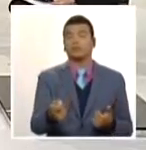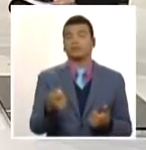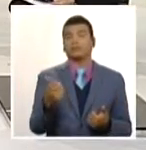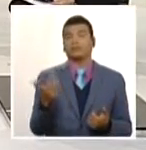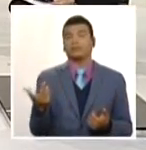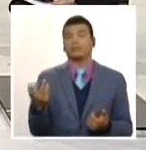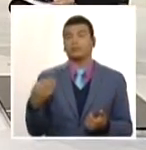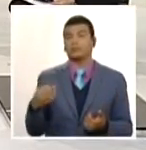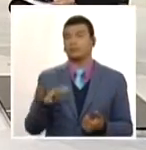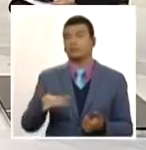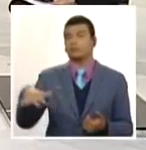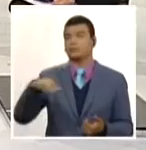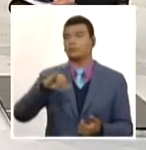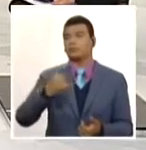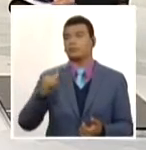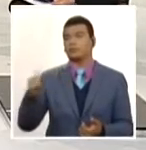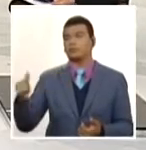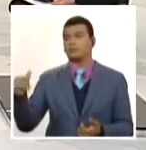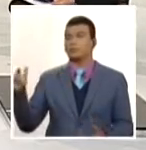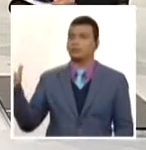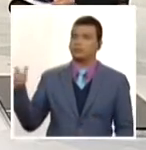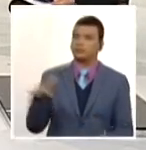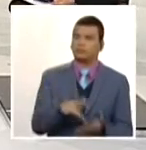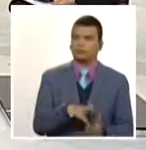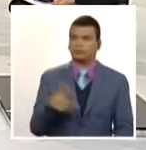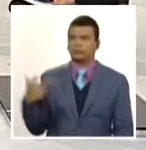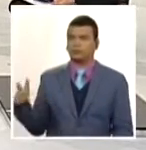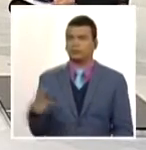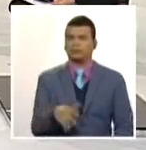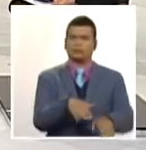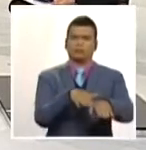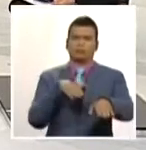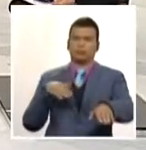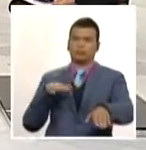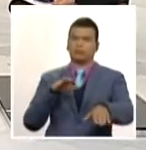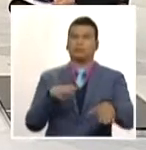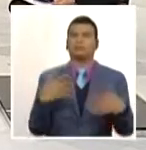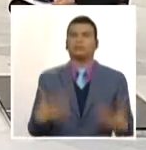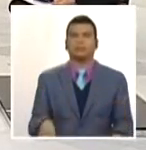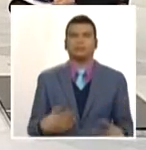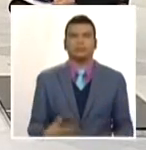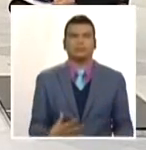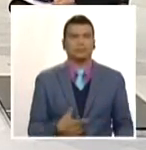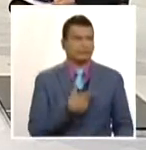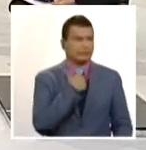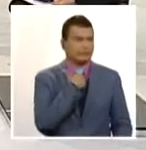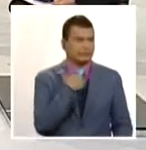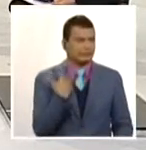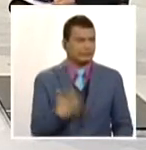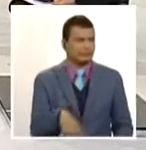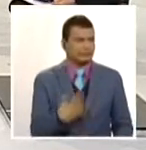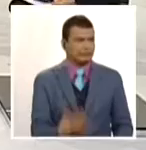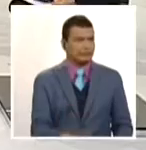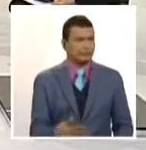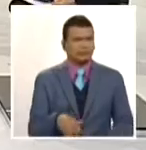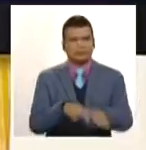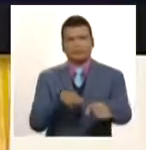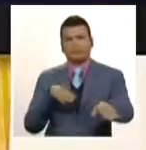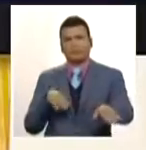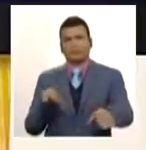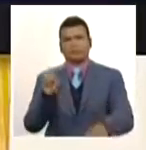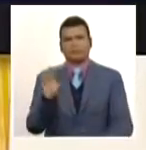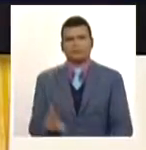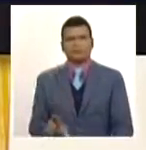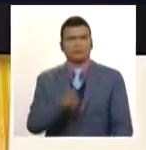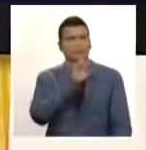desde Alfaguara, desde Jamundí, y había mucho trancón. Bueno, el famoso cuello de botella en el sur de Cali, pero